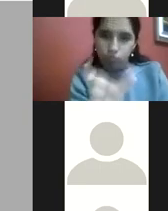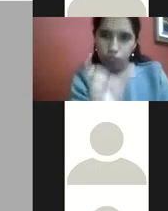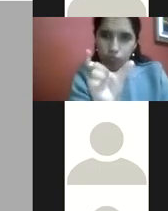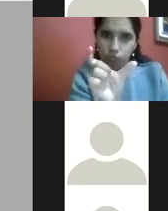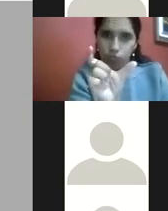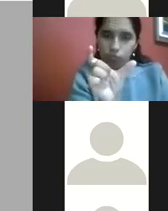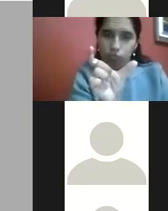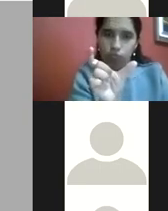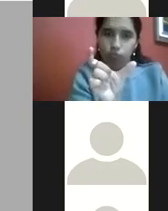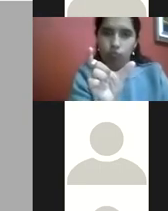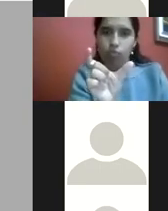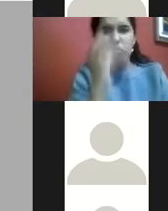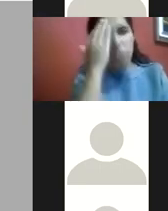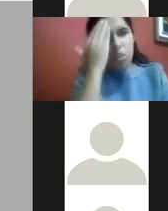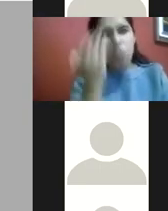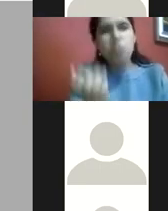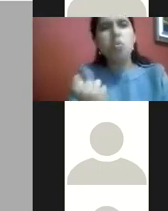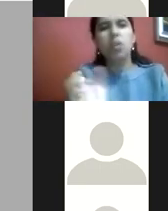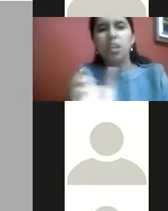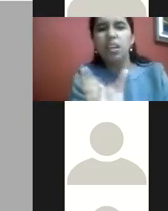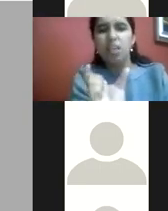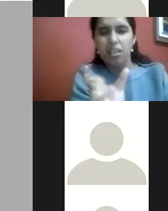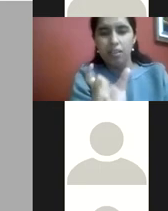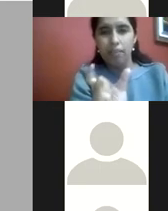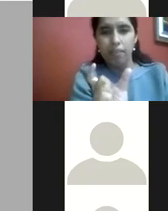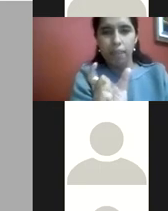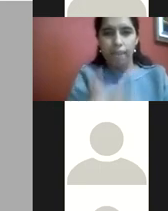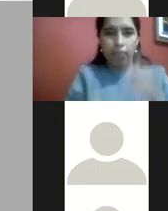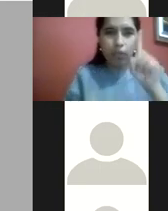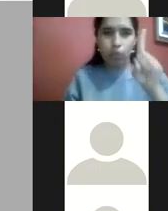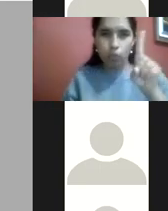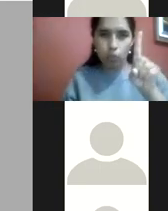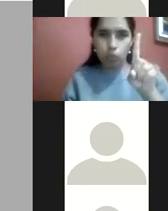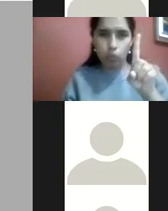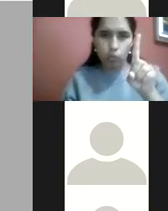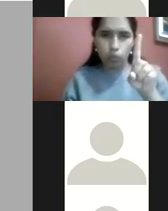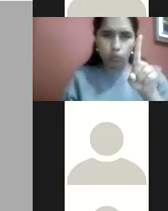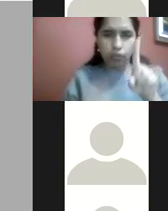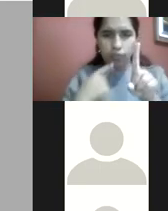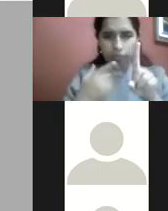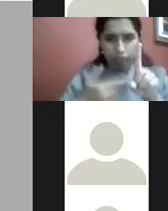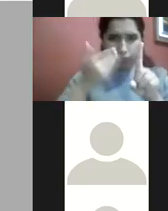Entonces, ¿por qué esta ecuación? Bueno, si revisamos un poquito más atrás,